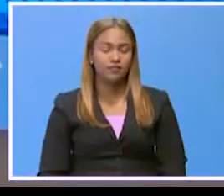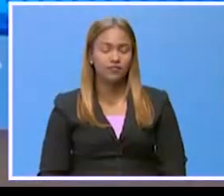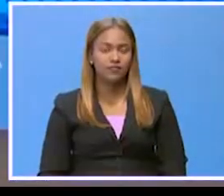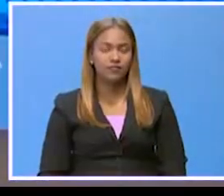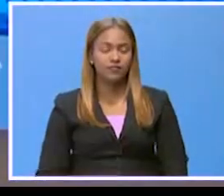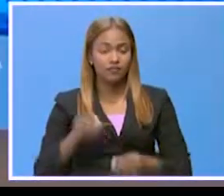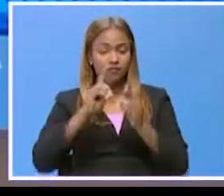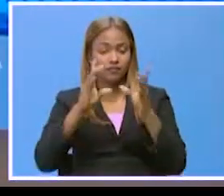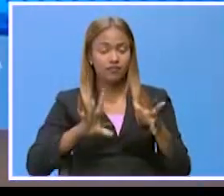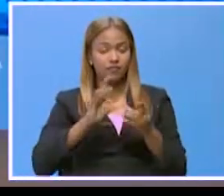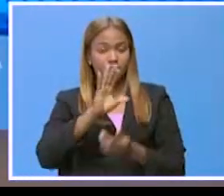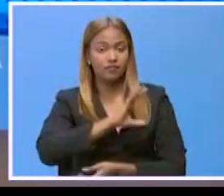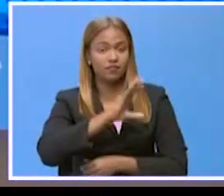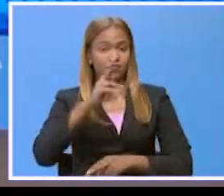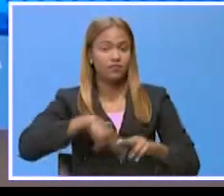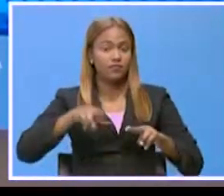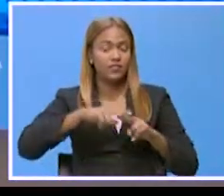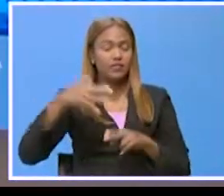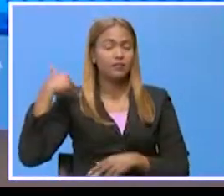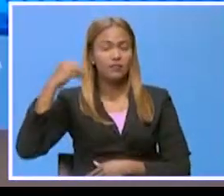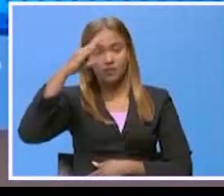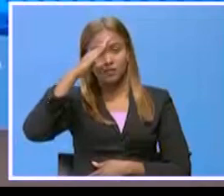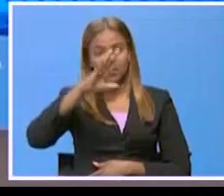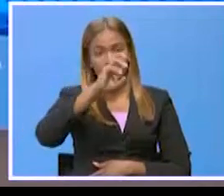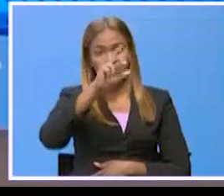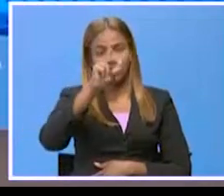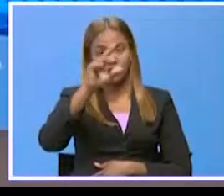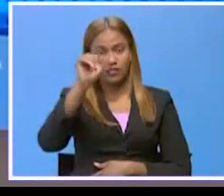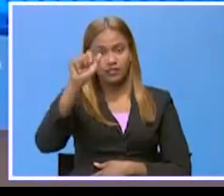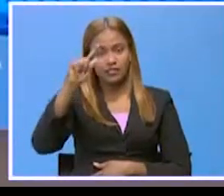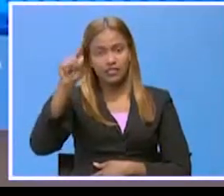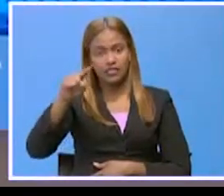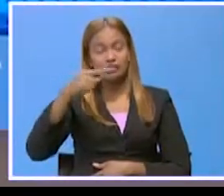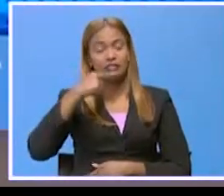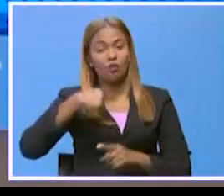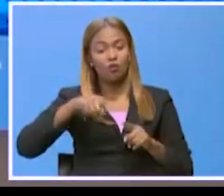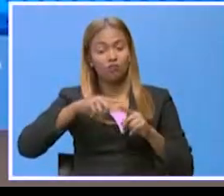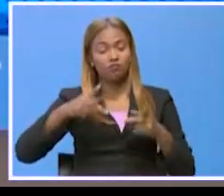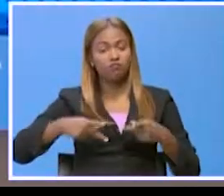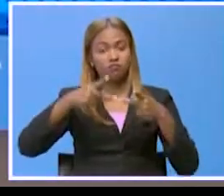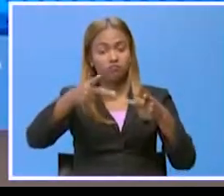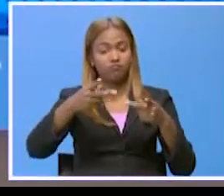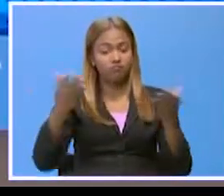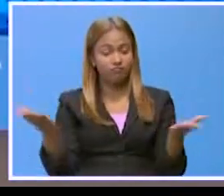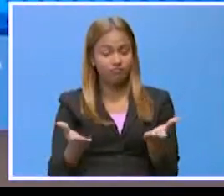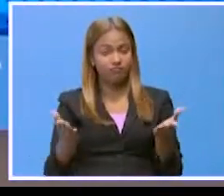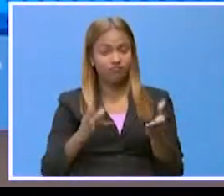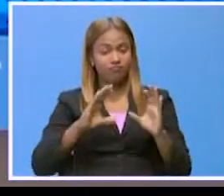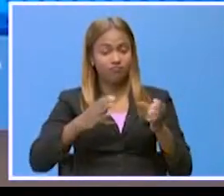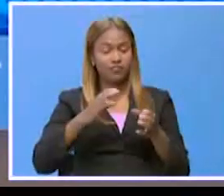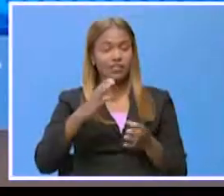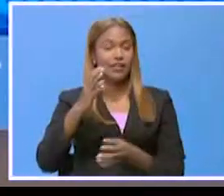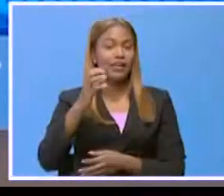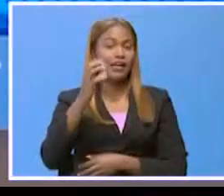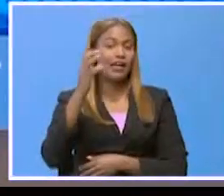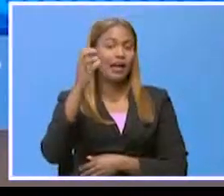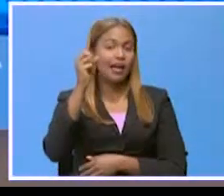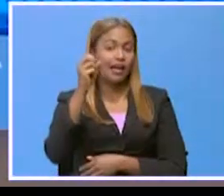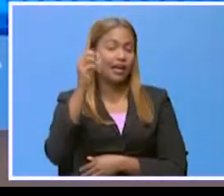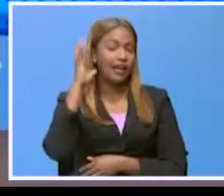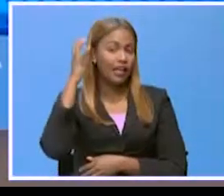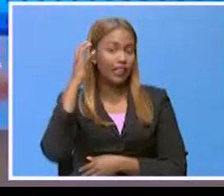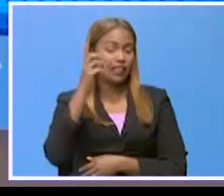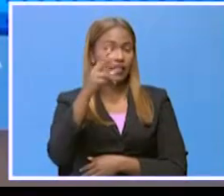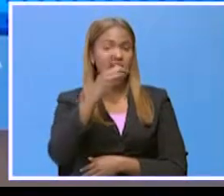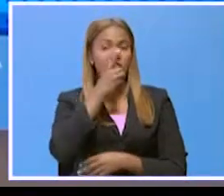el director de la policía nacional mayor general edward sánchez aseguró durante una visita que efectúa la sede de radio televisión dominicana